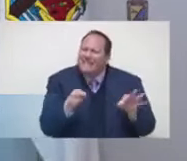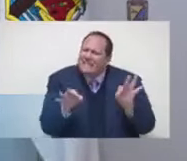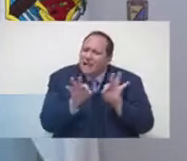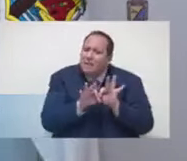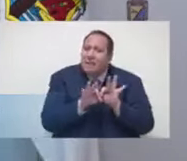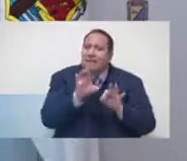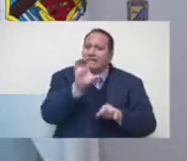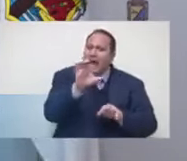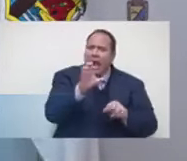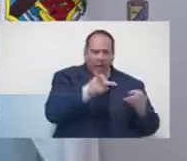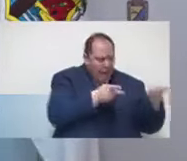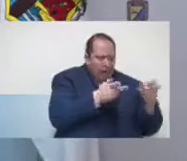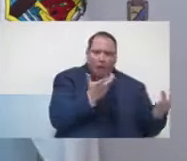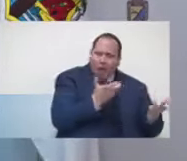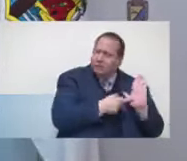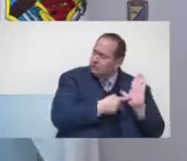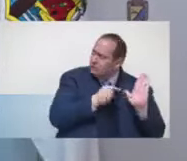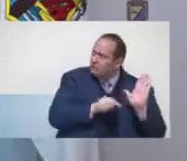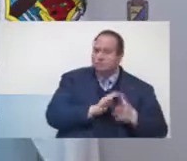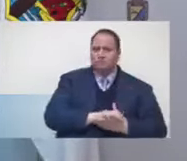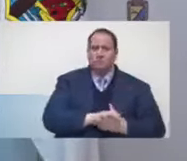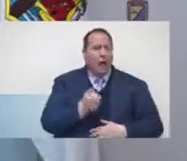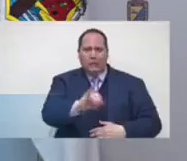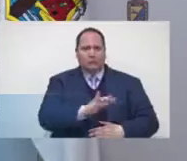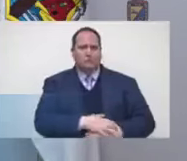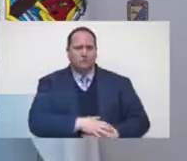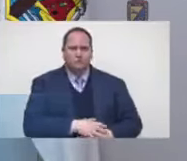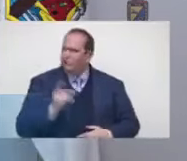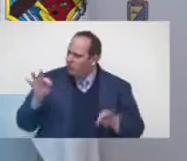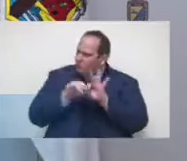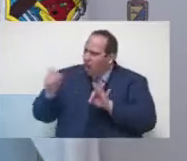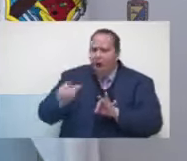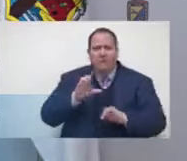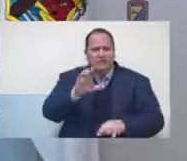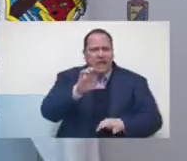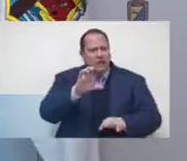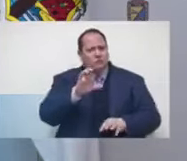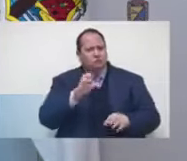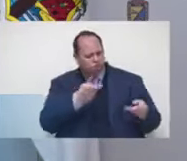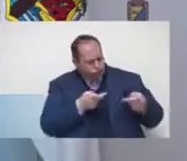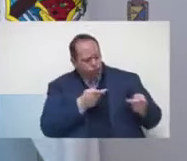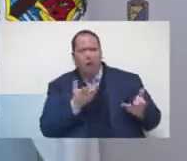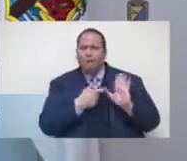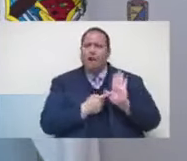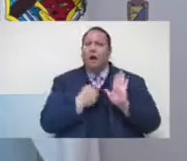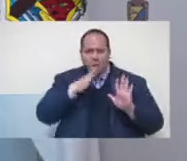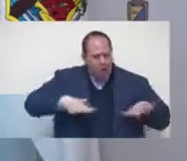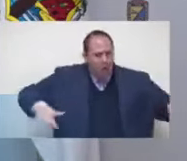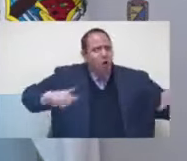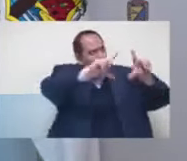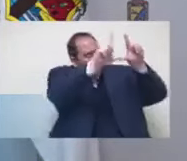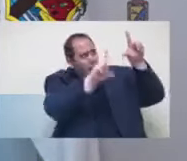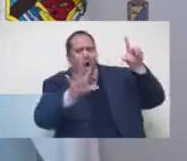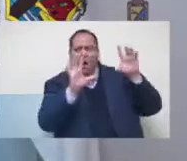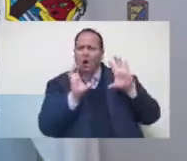C. Así es. Así de importante es el Plan C para la seguridad de nuestro país.